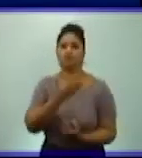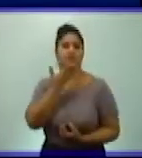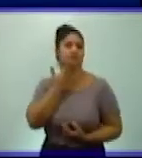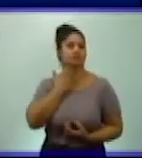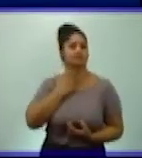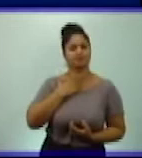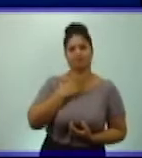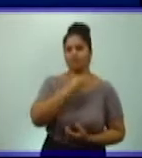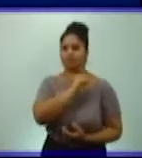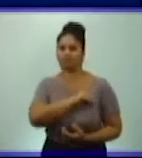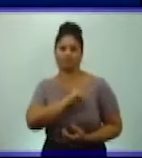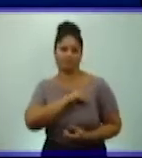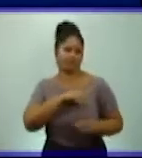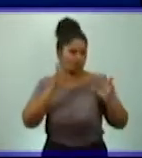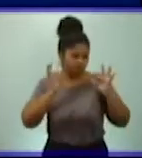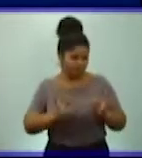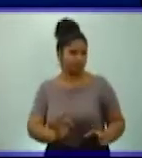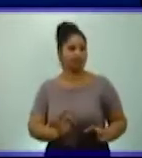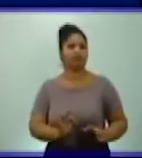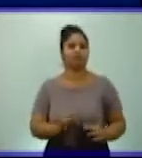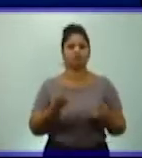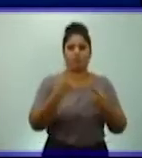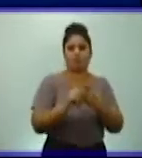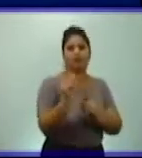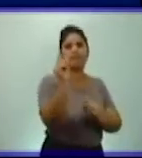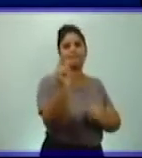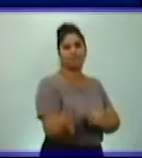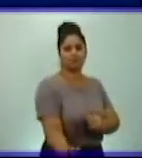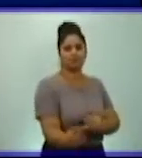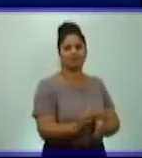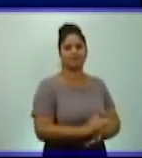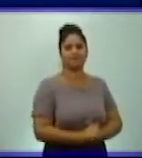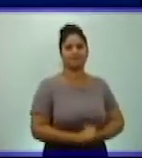esa sinceridad hacia el amante.